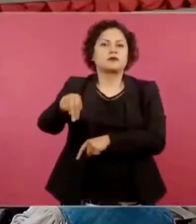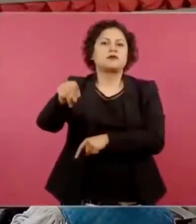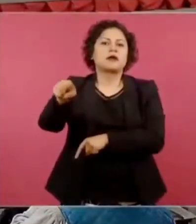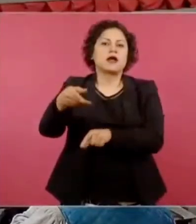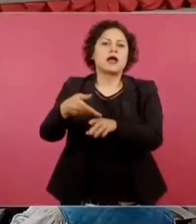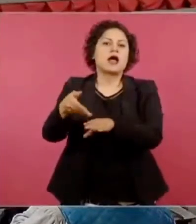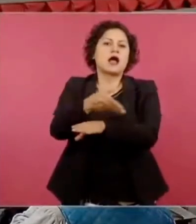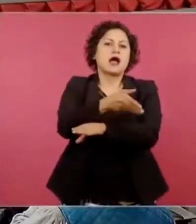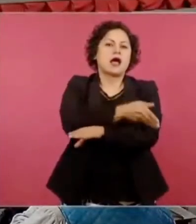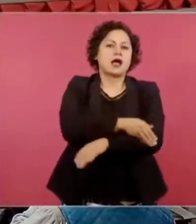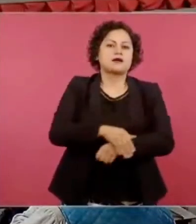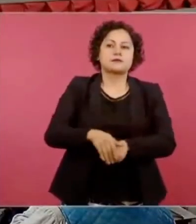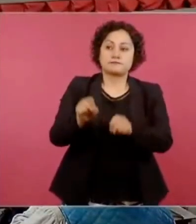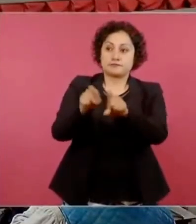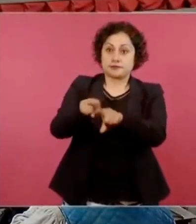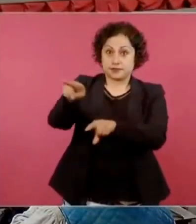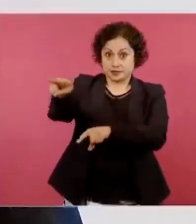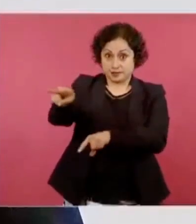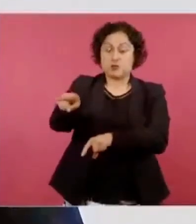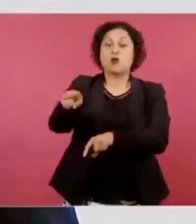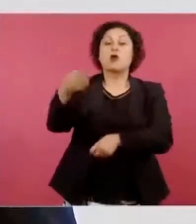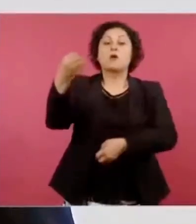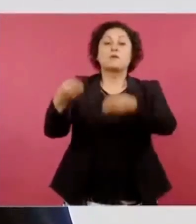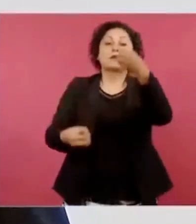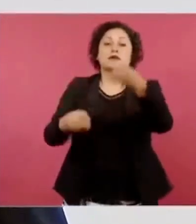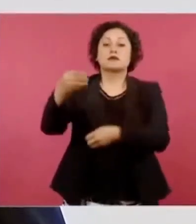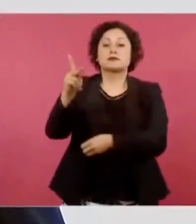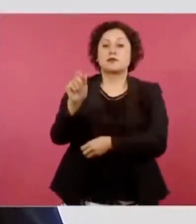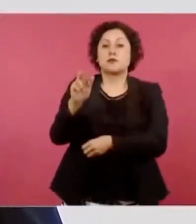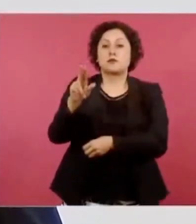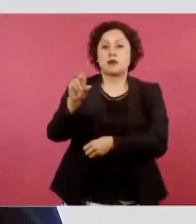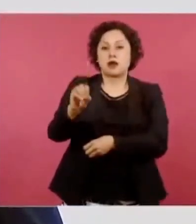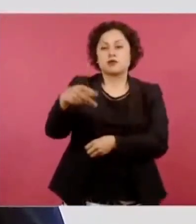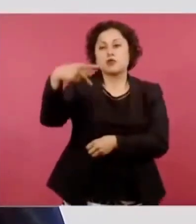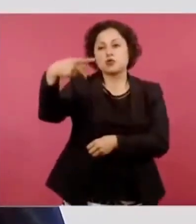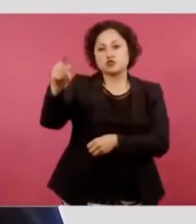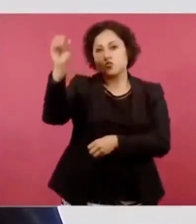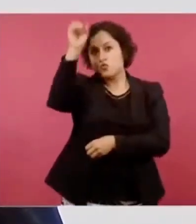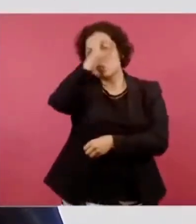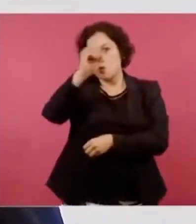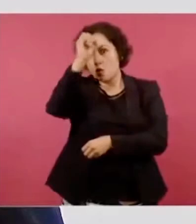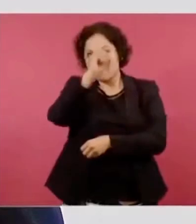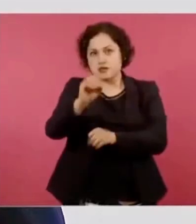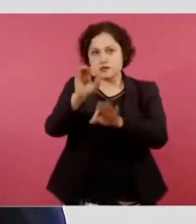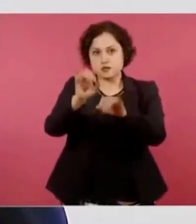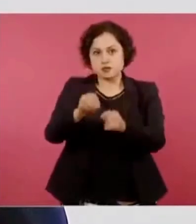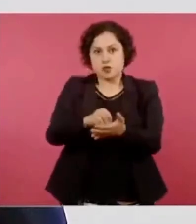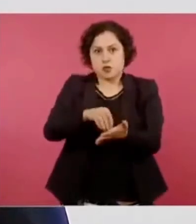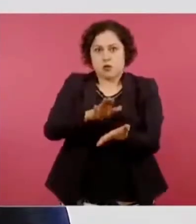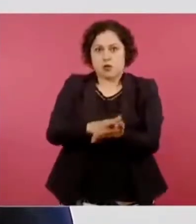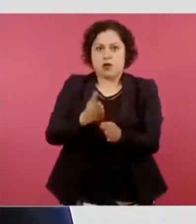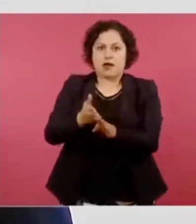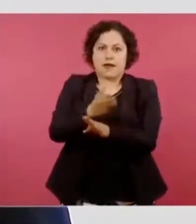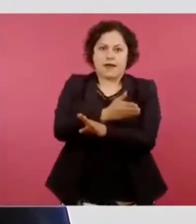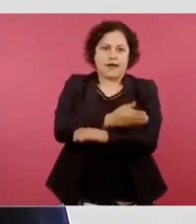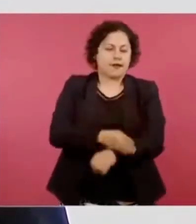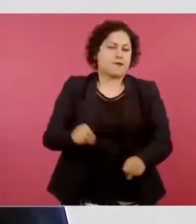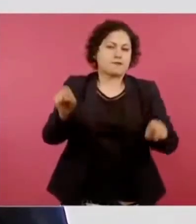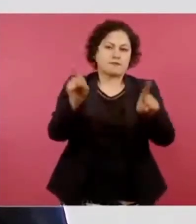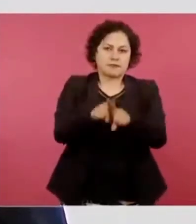ponente, el ministro Pardo, ha interpretado de esta manera y es quien hoy